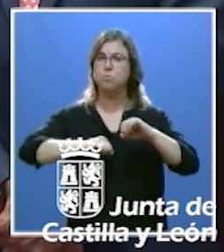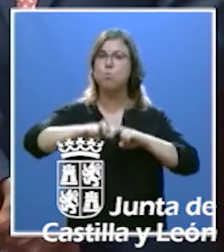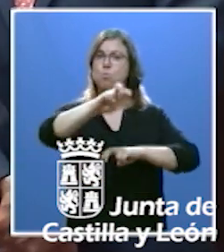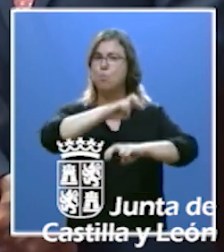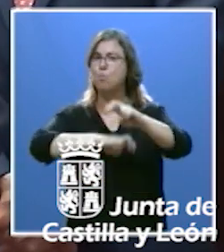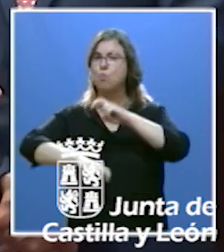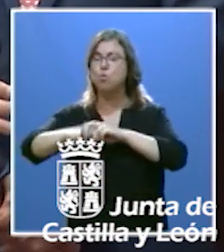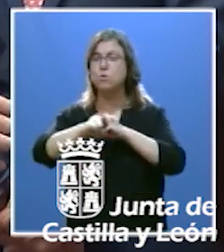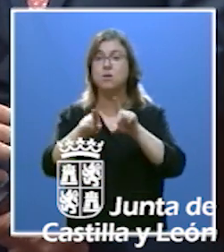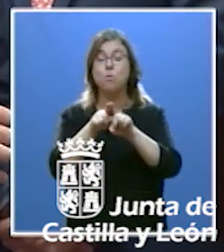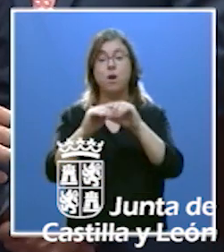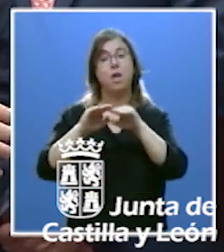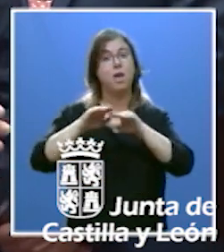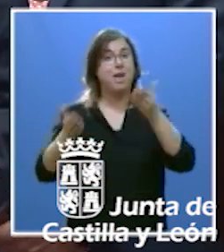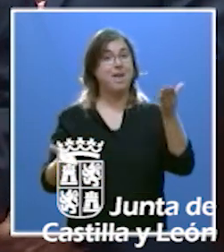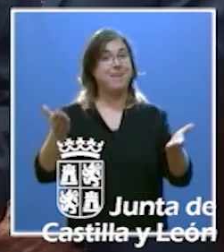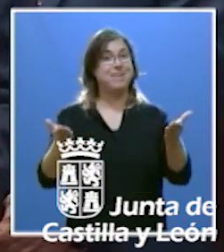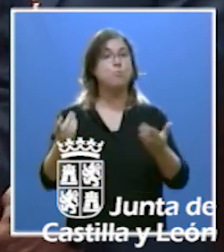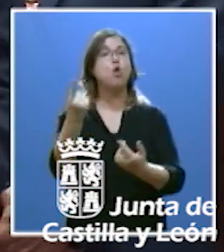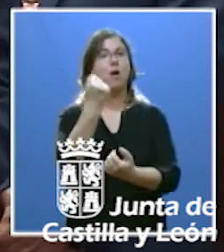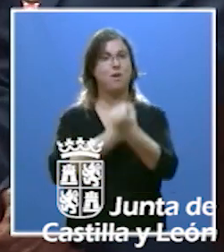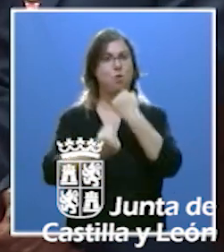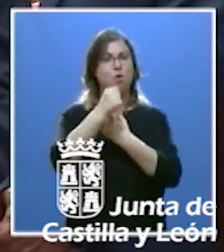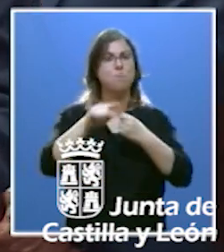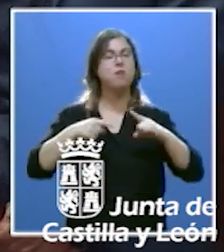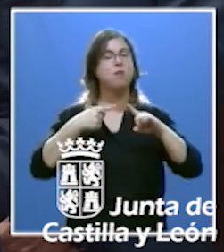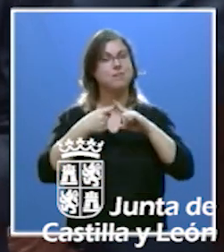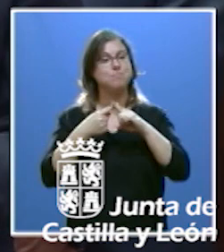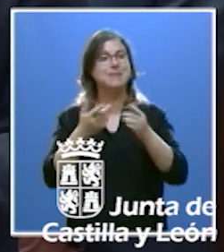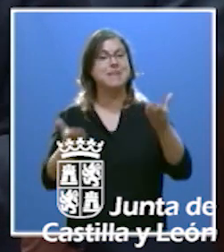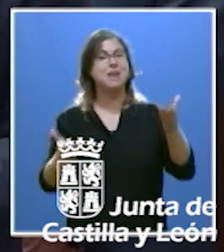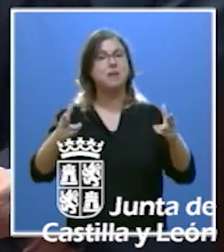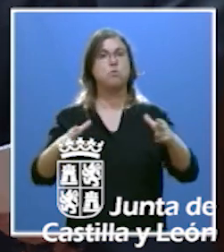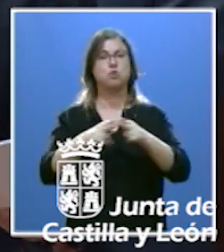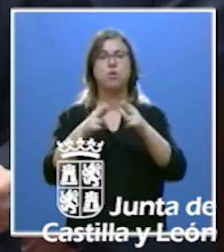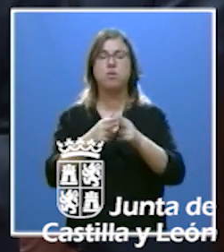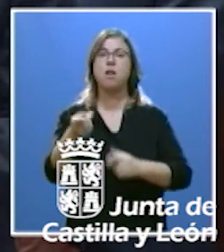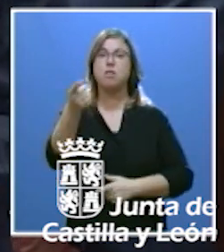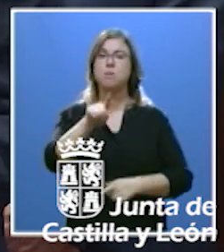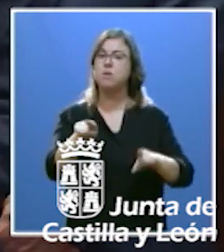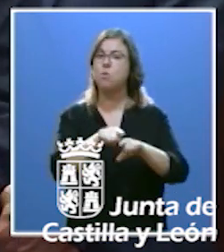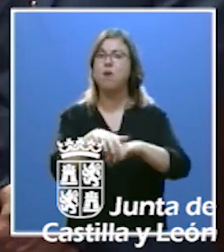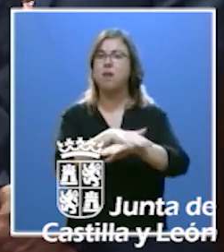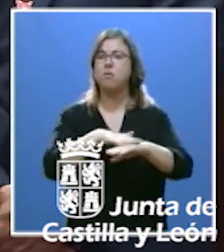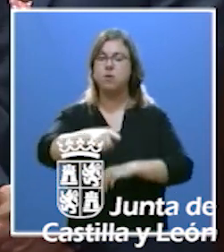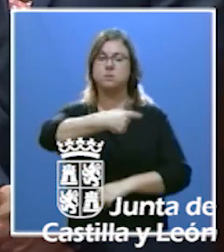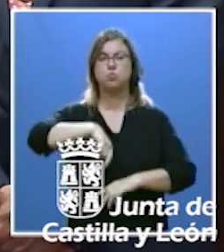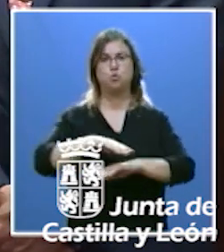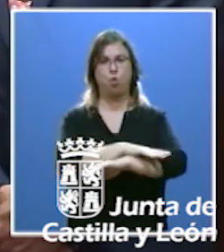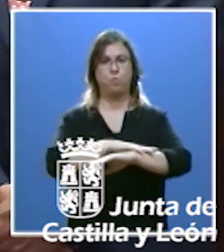momento, por un lado, el equilibrio económico, pero también el equilibrio social en el que se sustenta nuestro propio